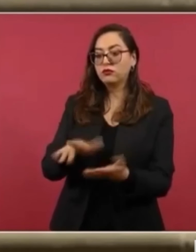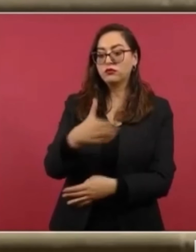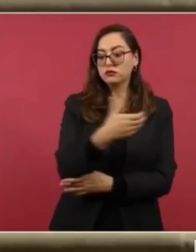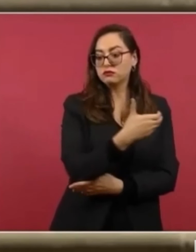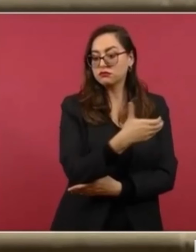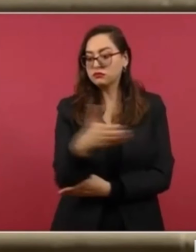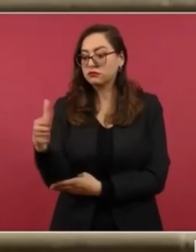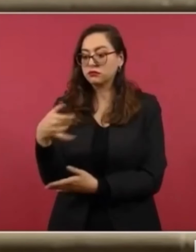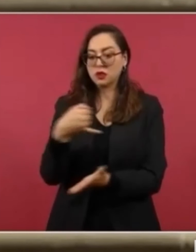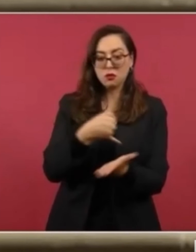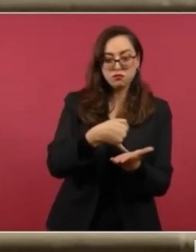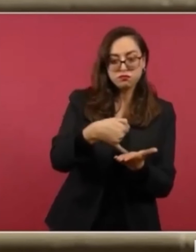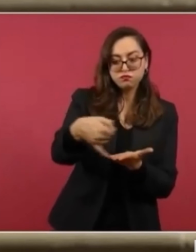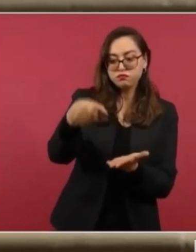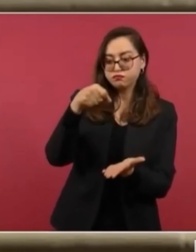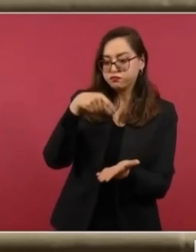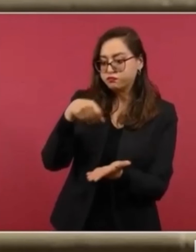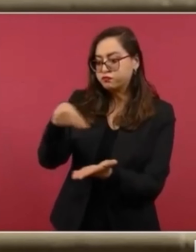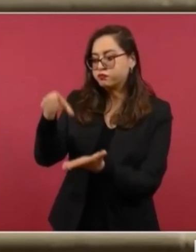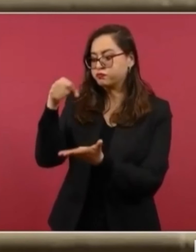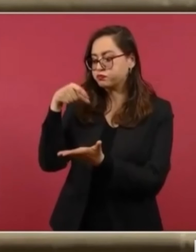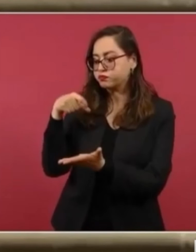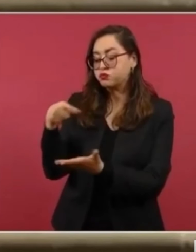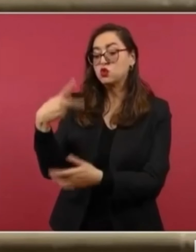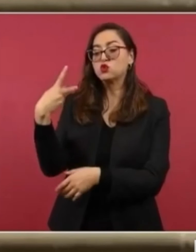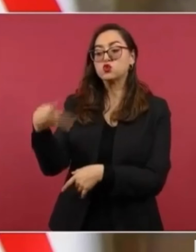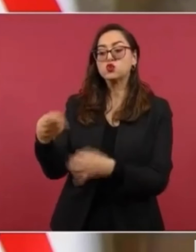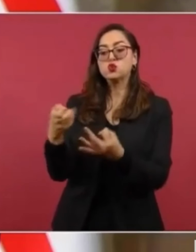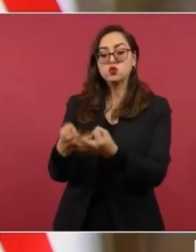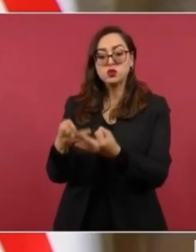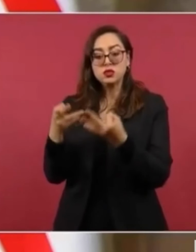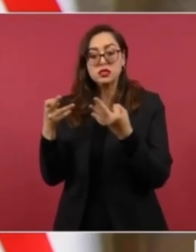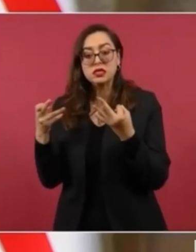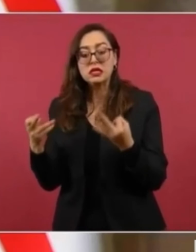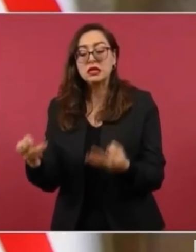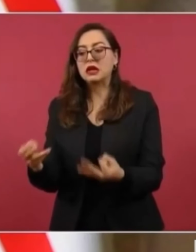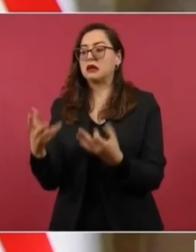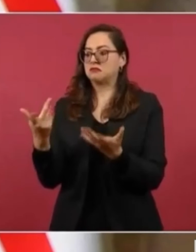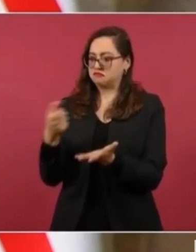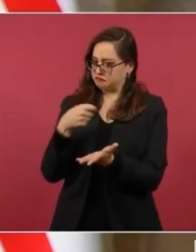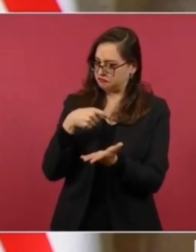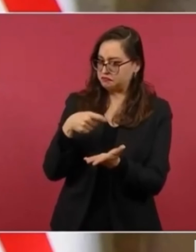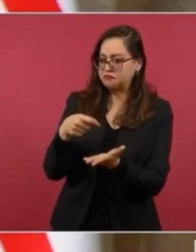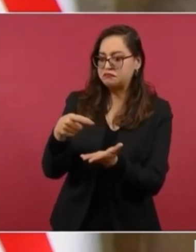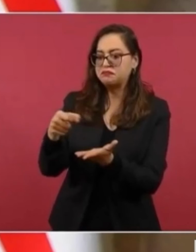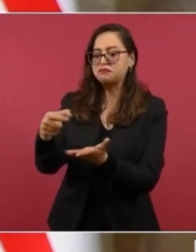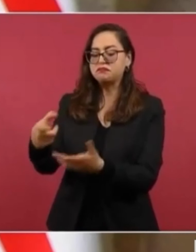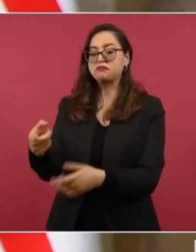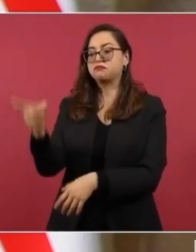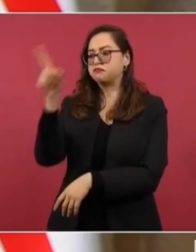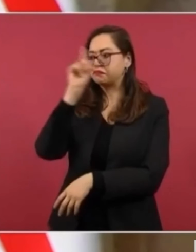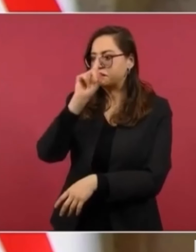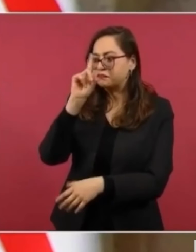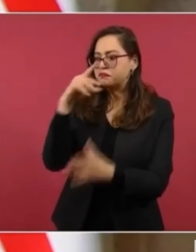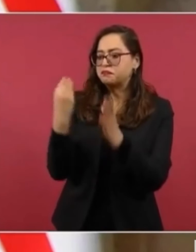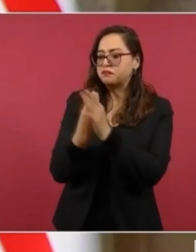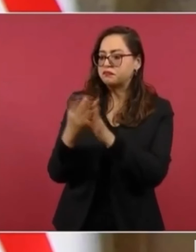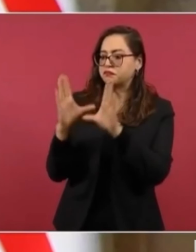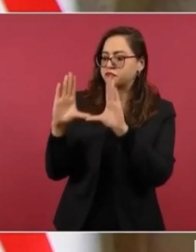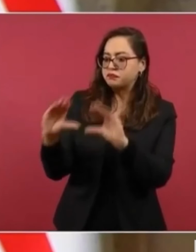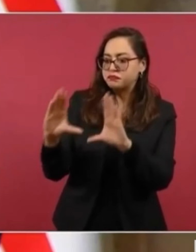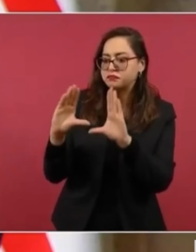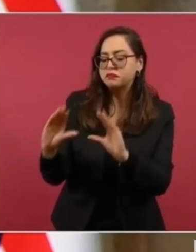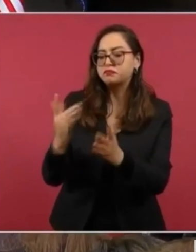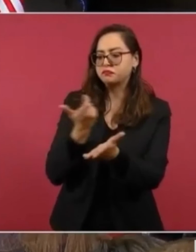Salvador para que siembren sus tierras y cuenten con asesoría técnica,